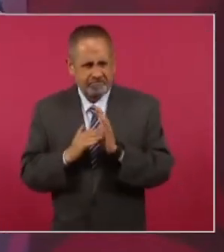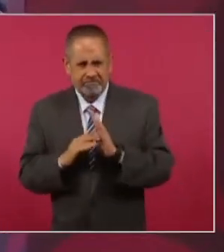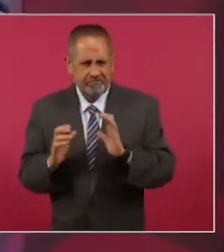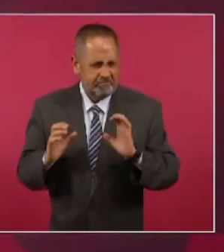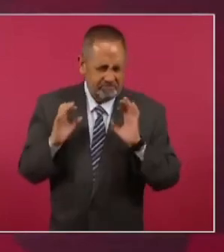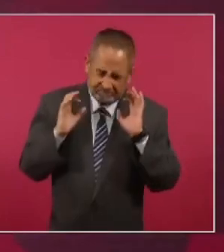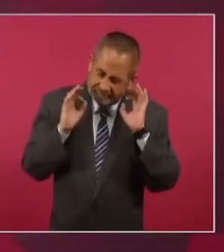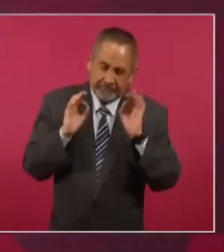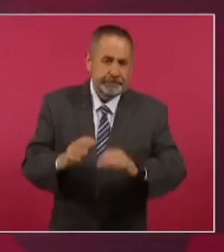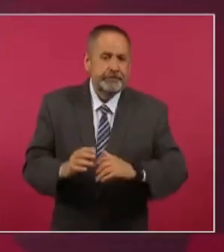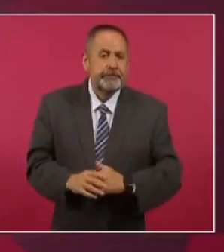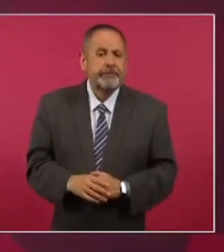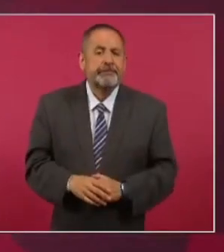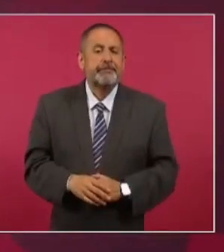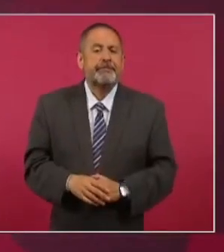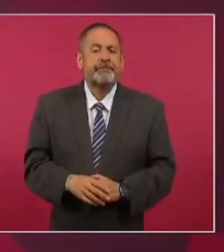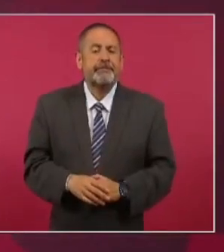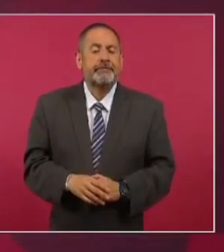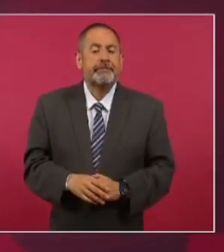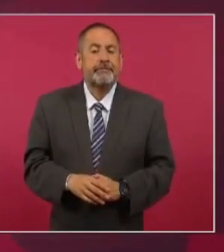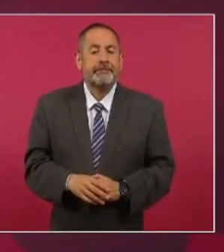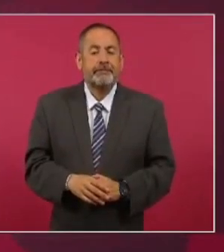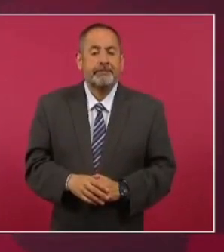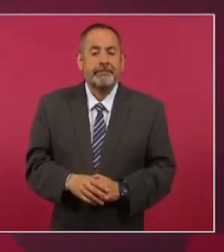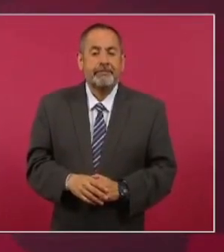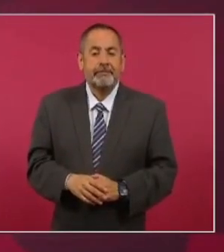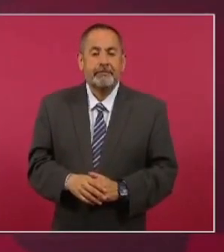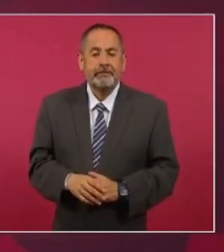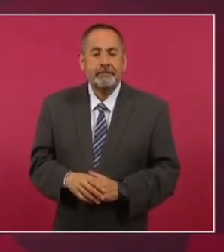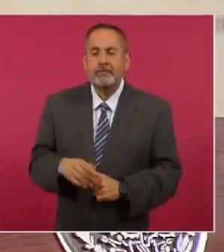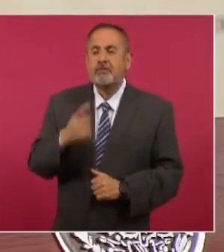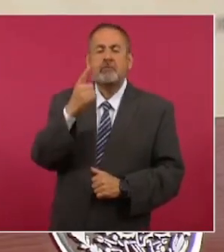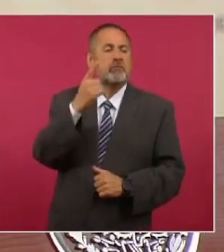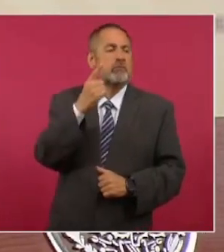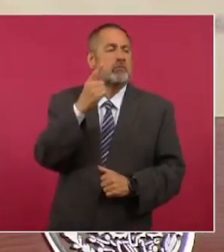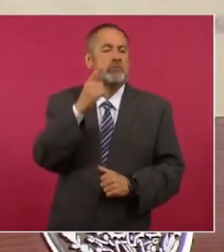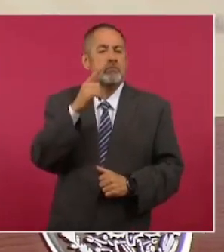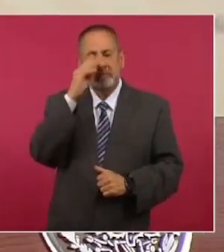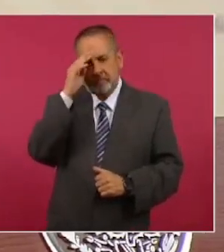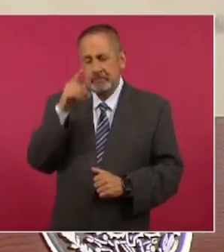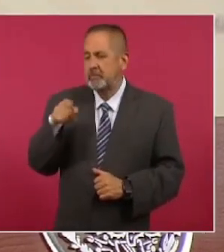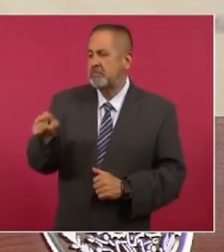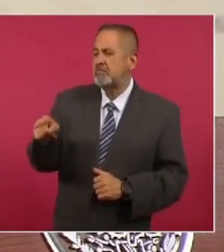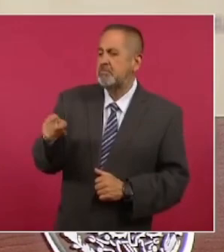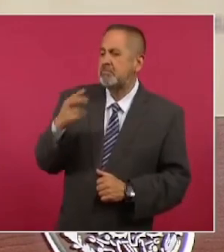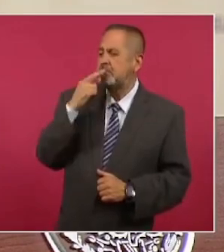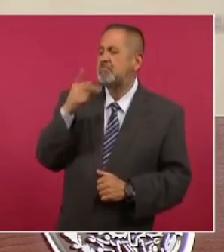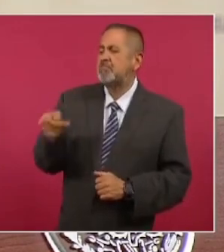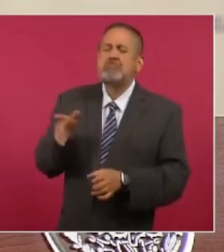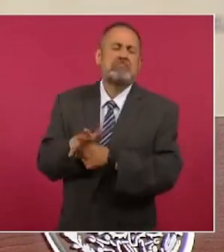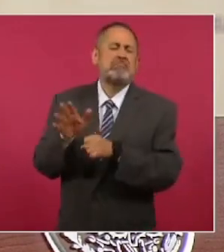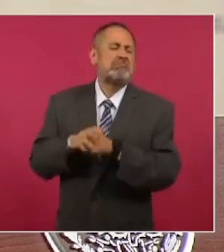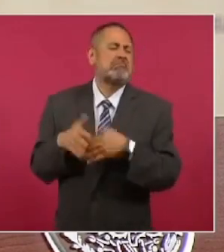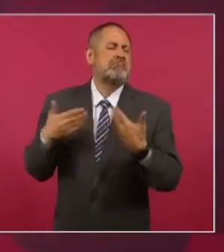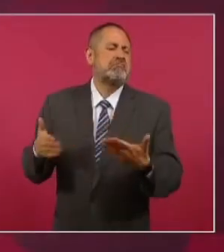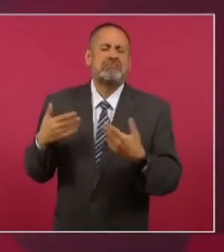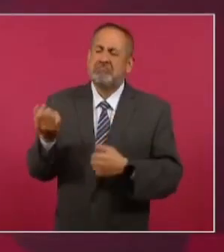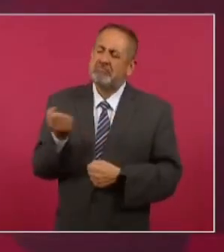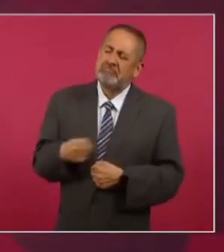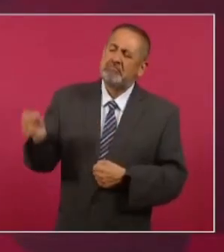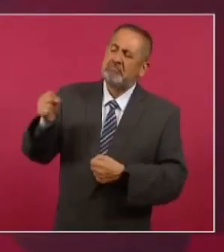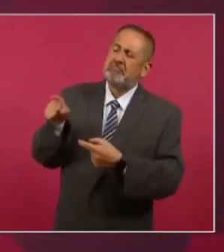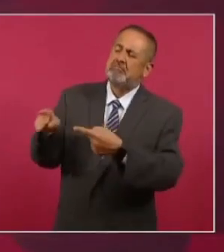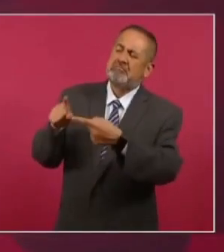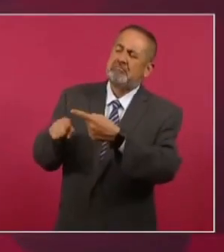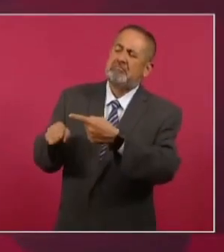tengo al mejor bateador segundo mejor bateador de grandes ligas